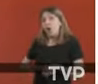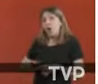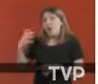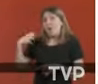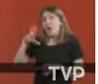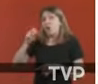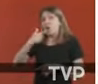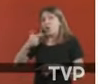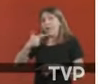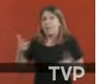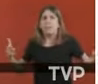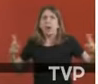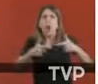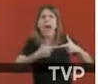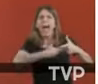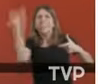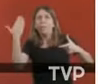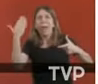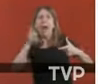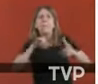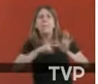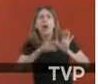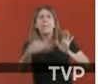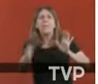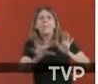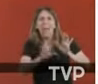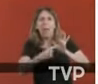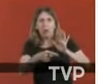Asamblea Legislativa de la provincia de Buenos Aires,